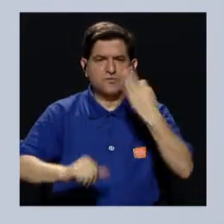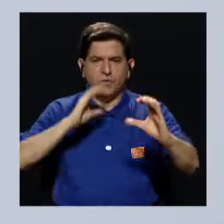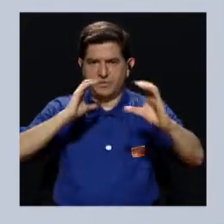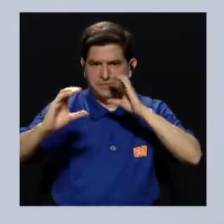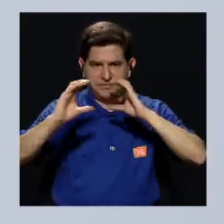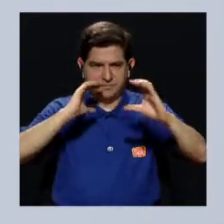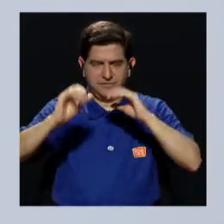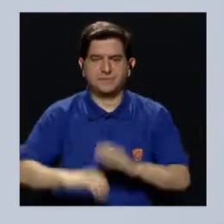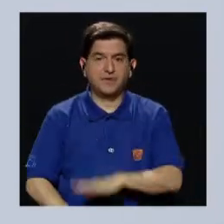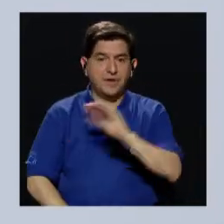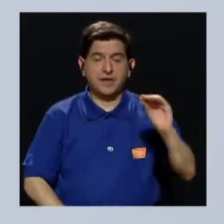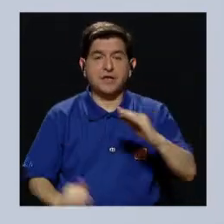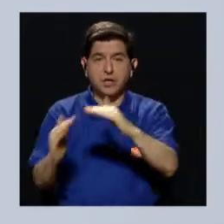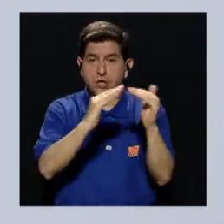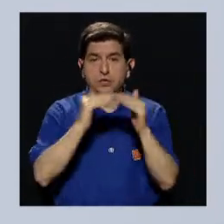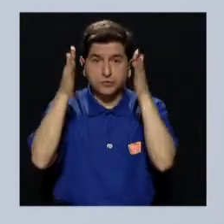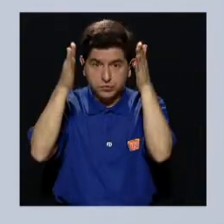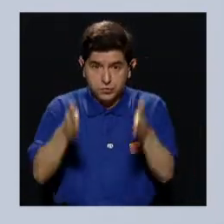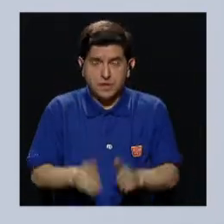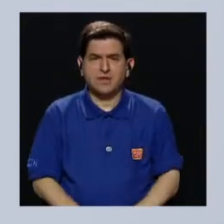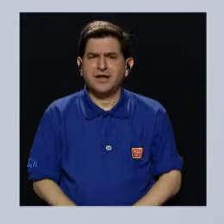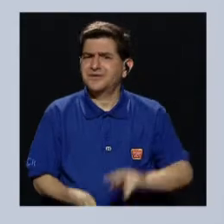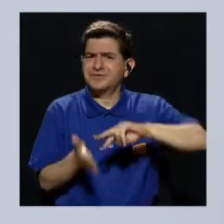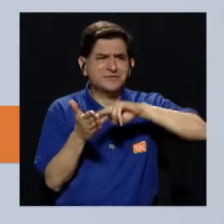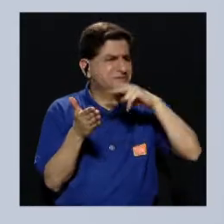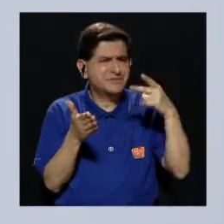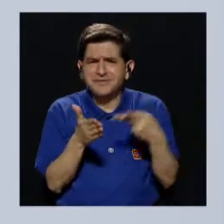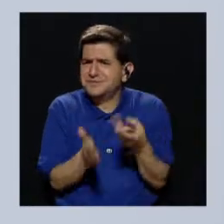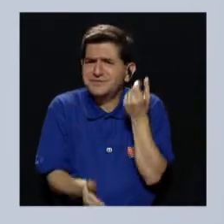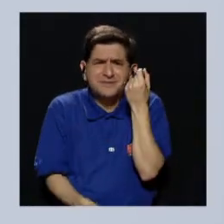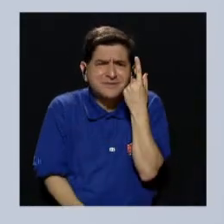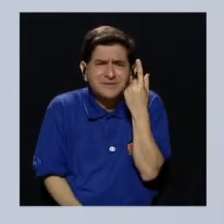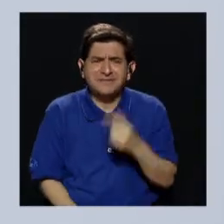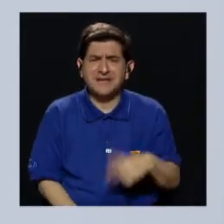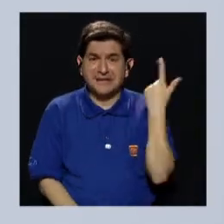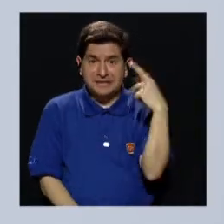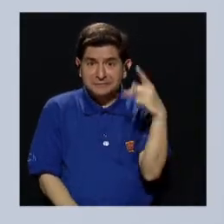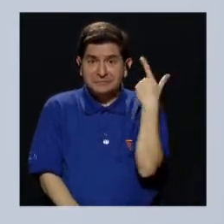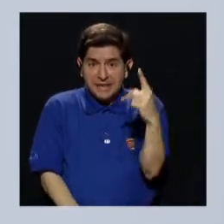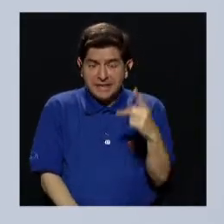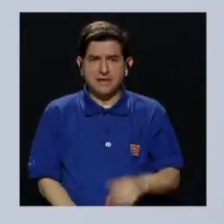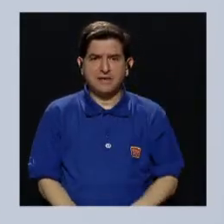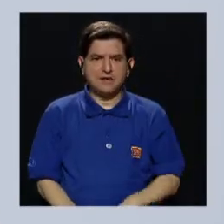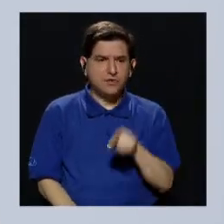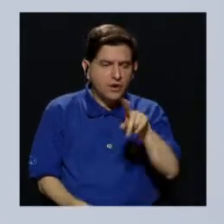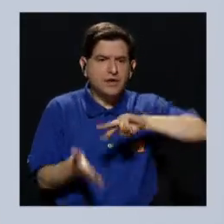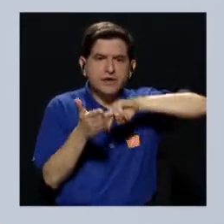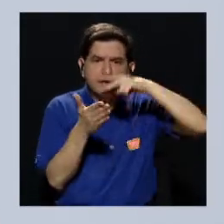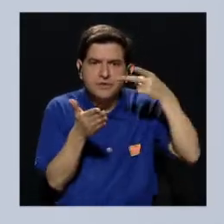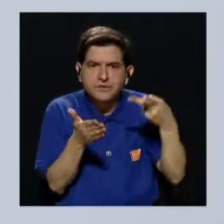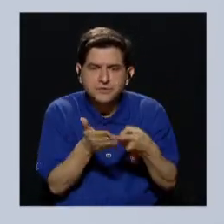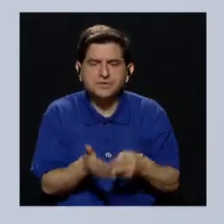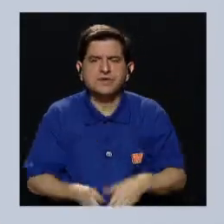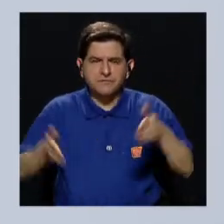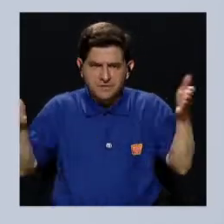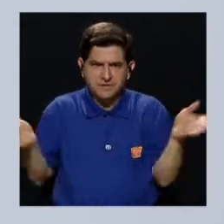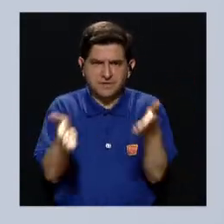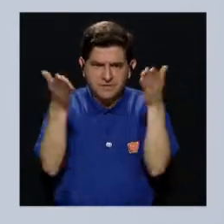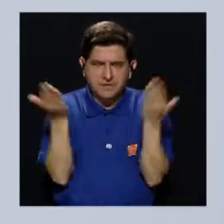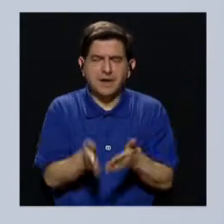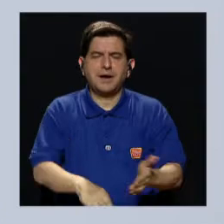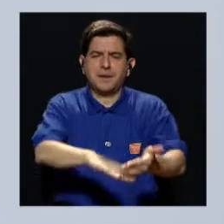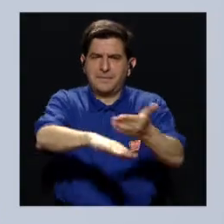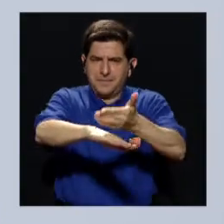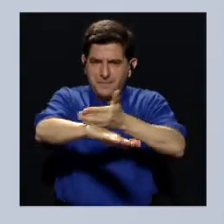los medios de comunicación y de la ciudadanía no debe entenderse como una amenaza sino más bien como un incentivo